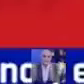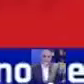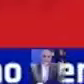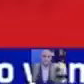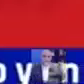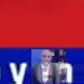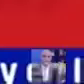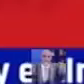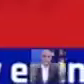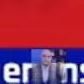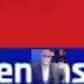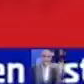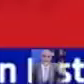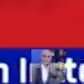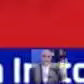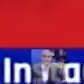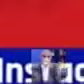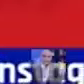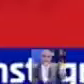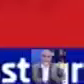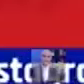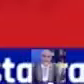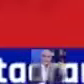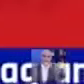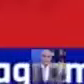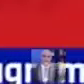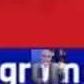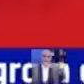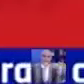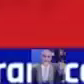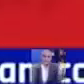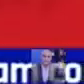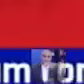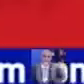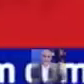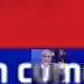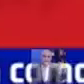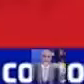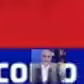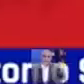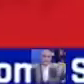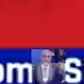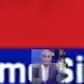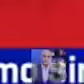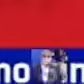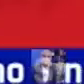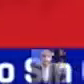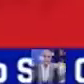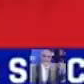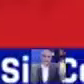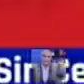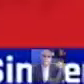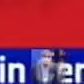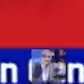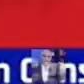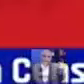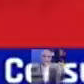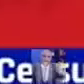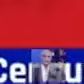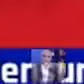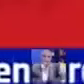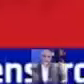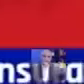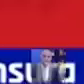Morena armó un financiamiento paralelo para sus campañas electorales usando dinero que